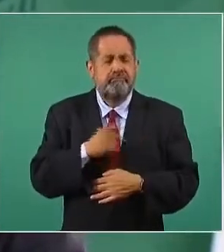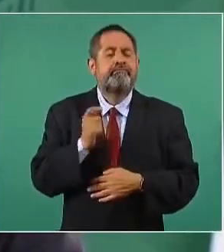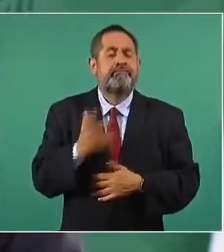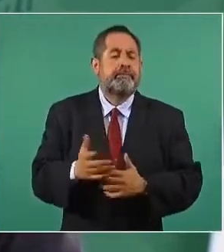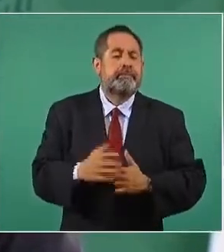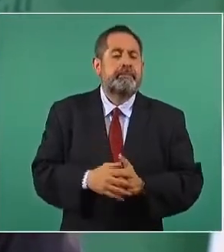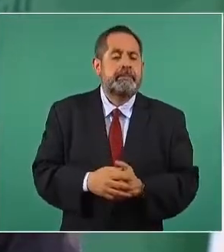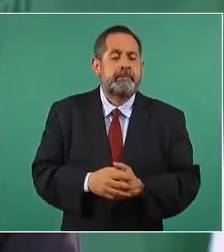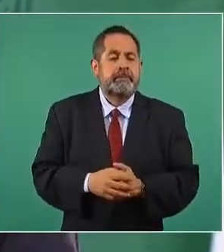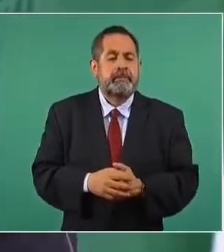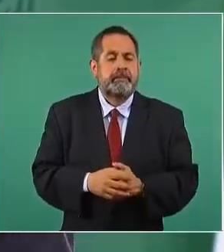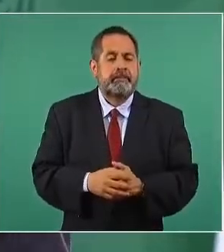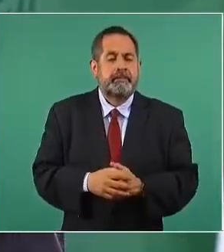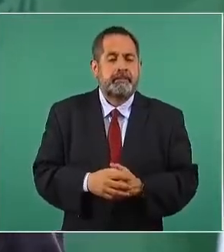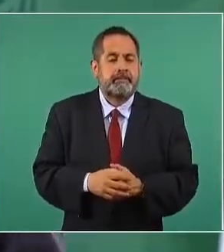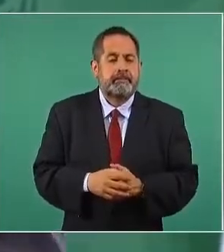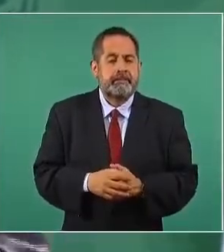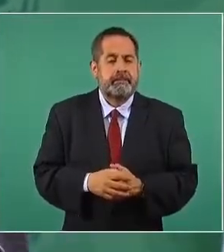se